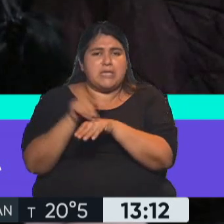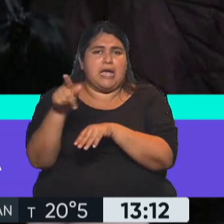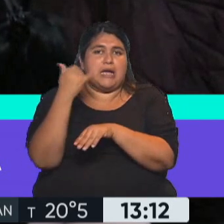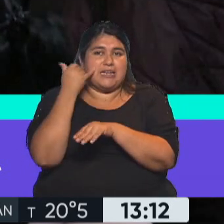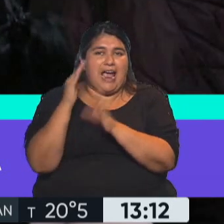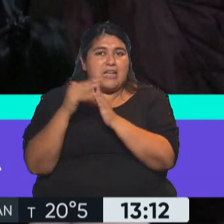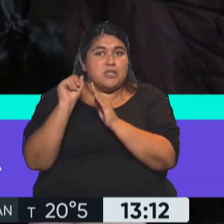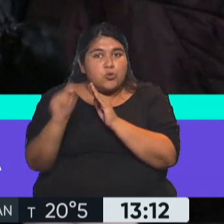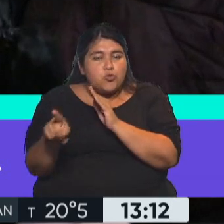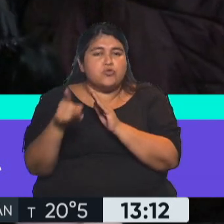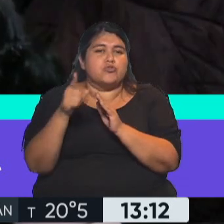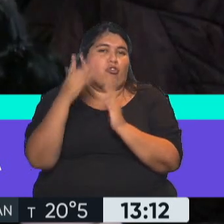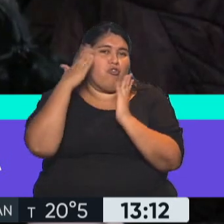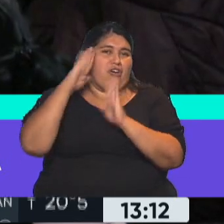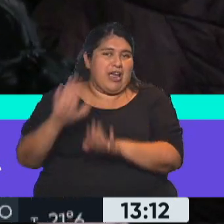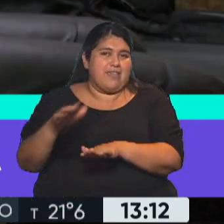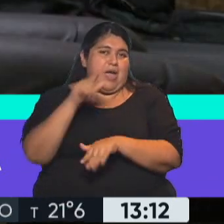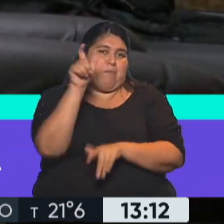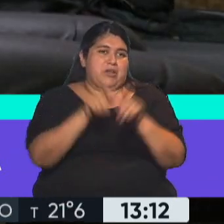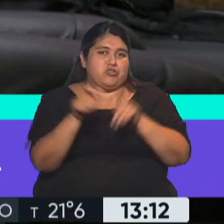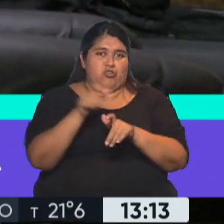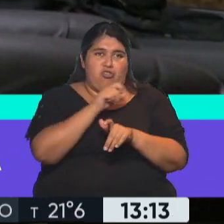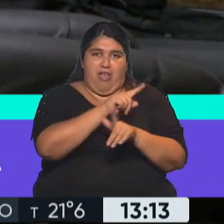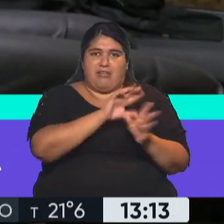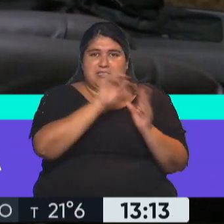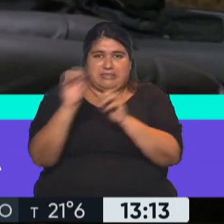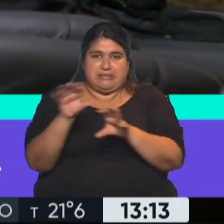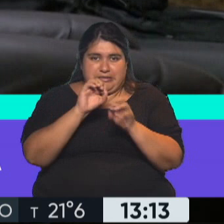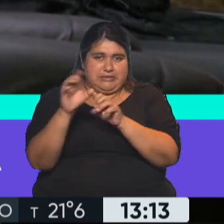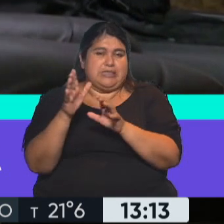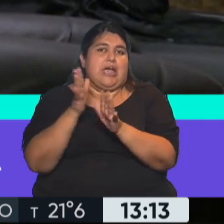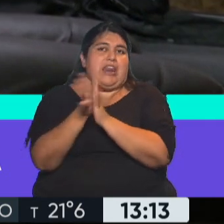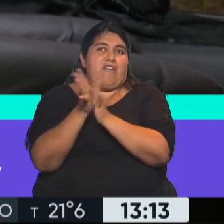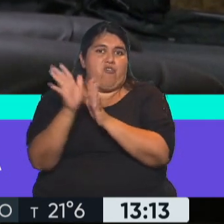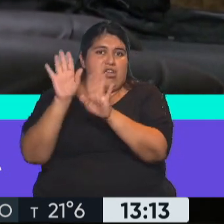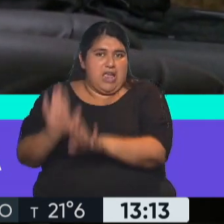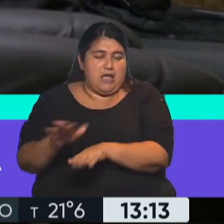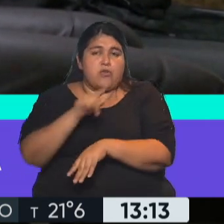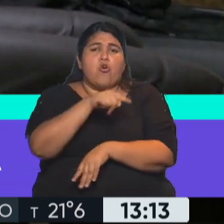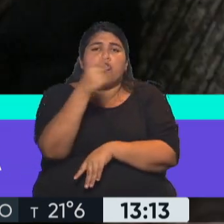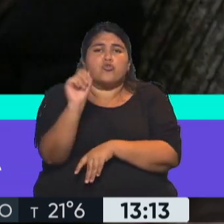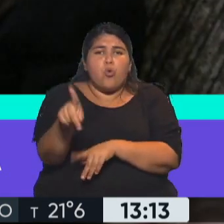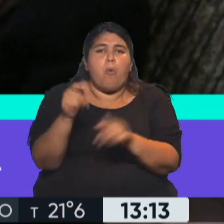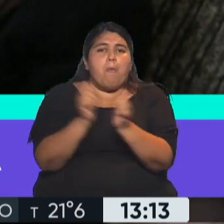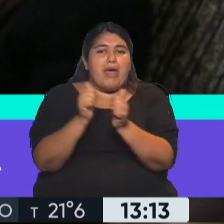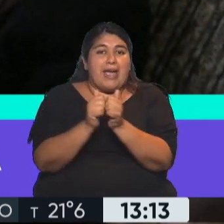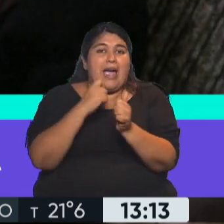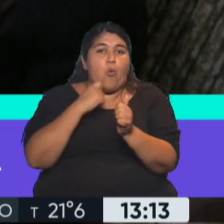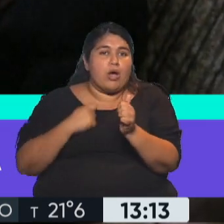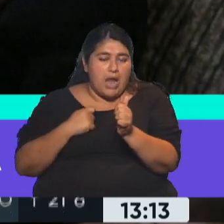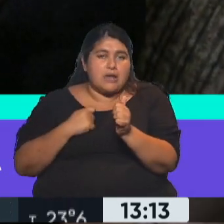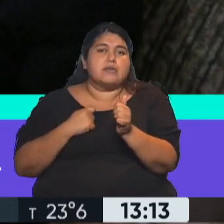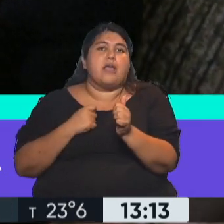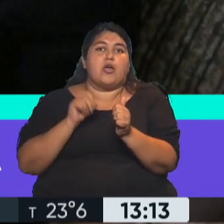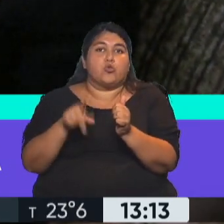alojar refugiados de guerra, y conozco, por ejemplo, a otra persona cuya pareja es ucraniana, está con